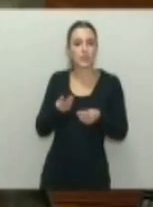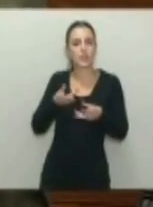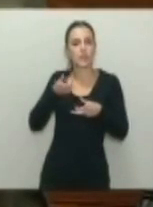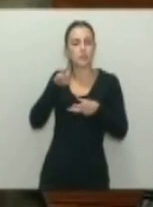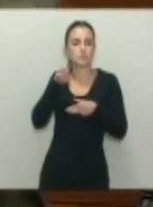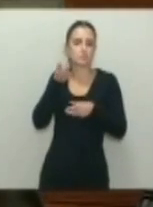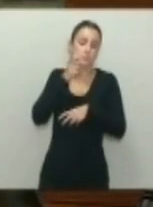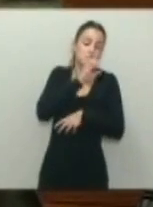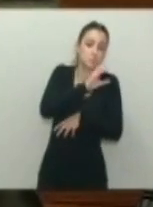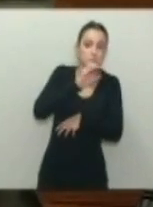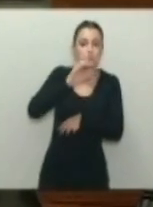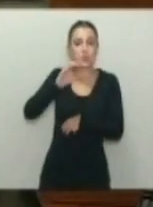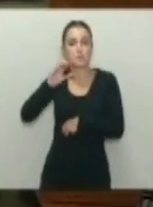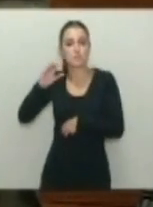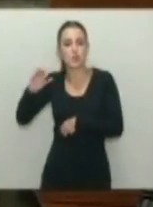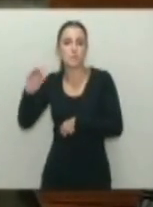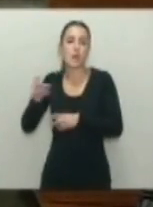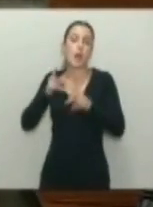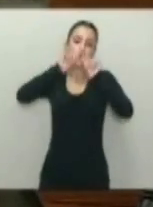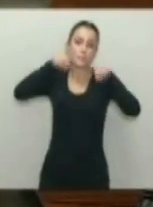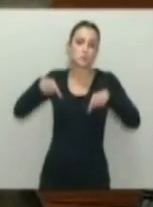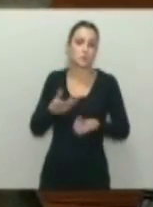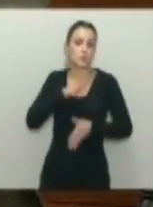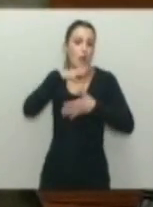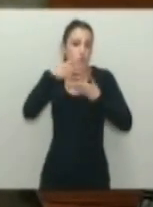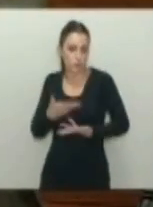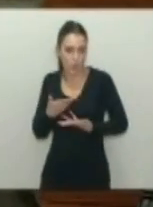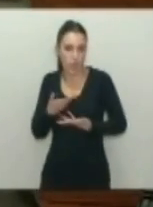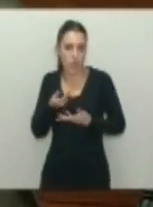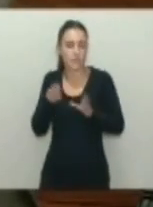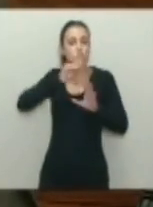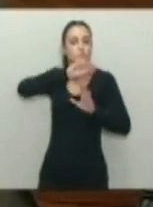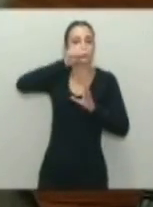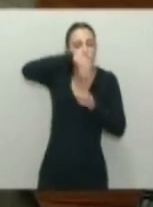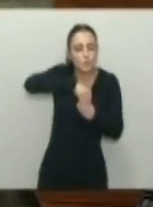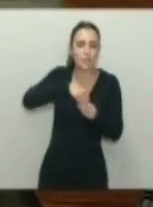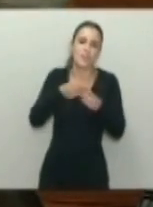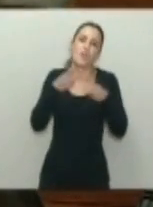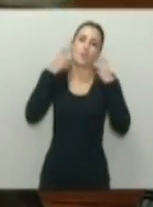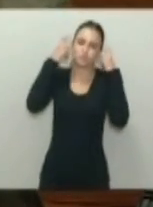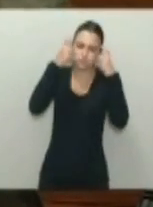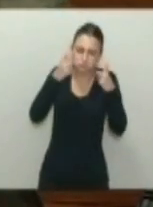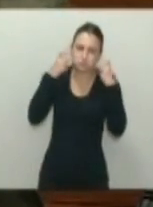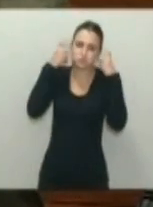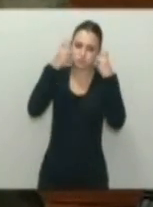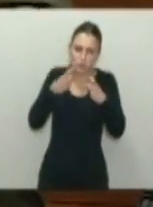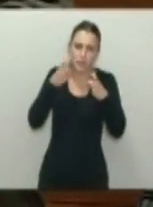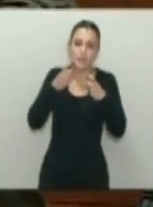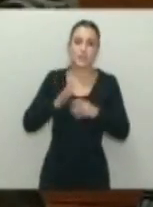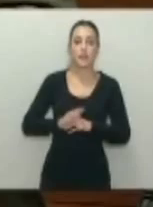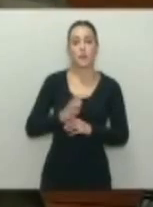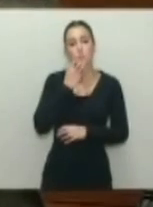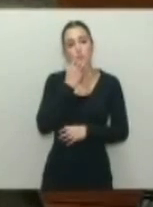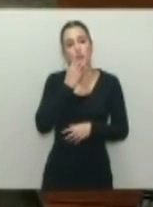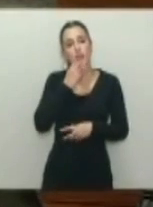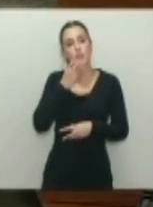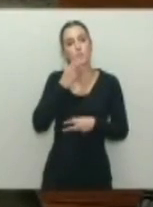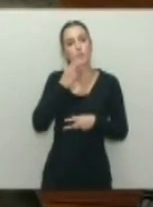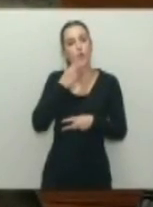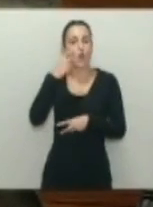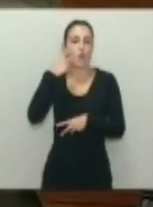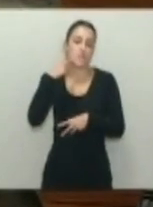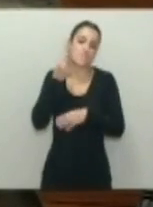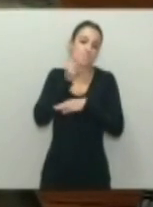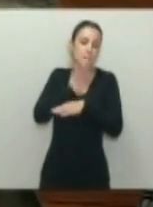están en el actual presupuesto costó algún esfuerzo. Y, por ejemplo, en la financiación de los planes de